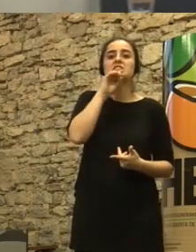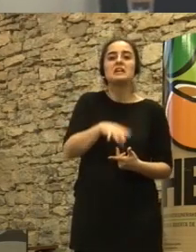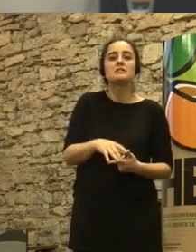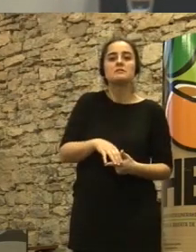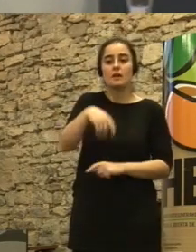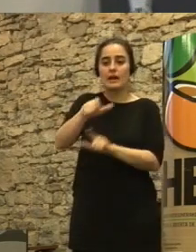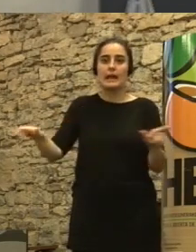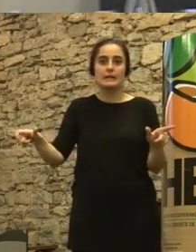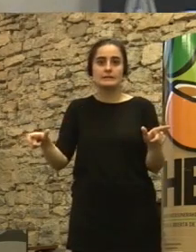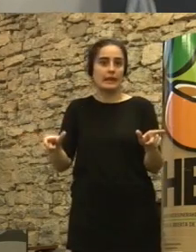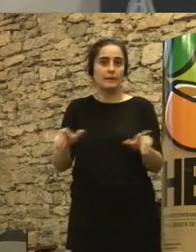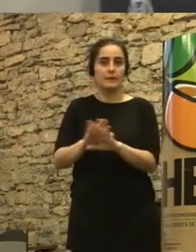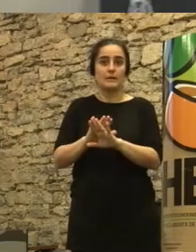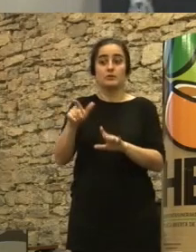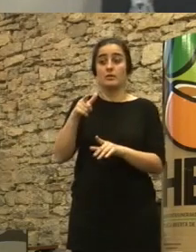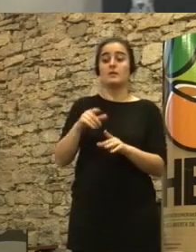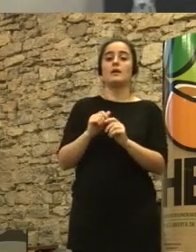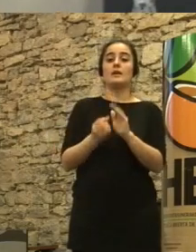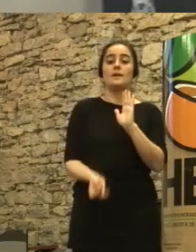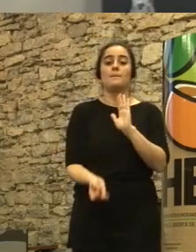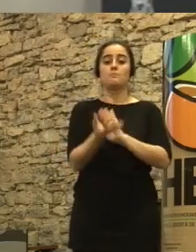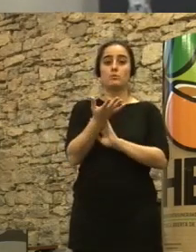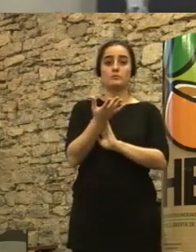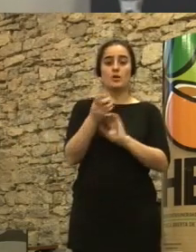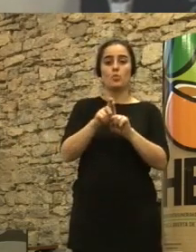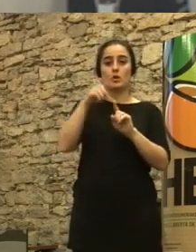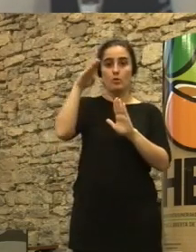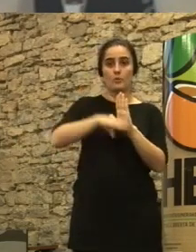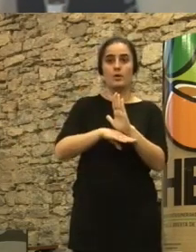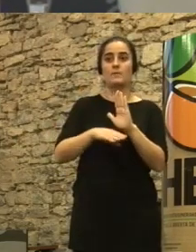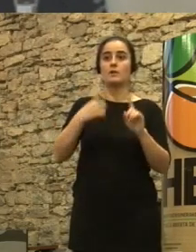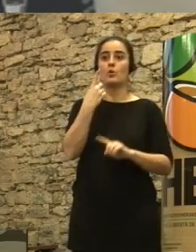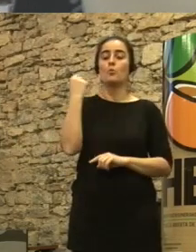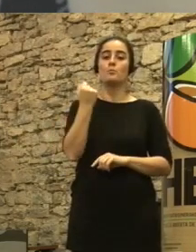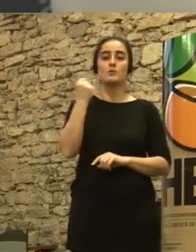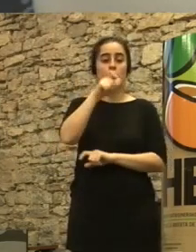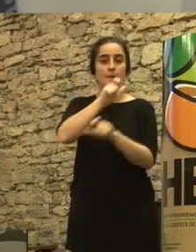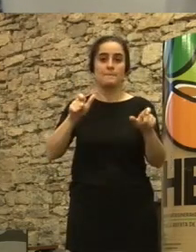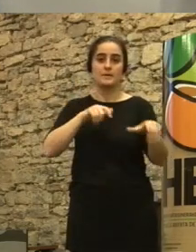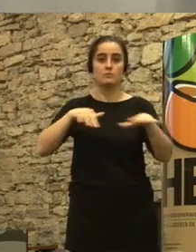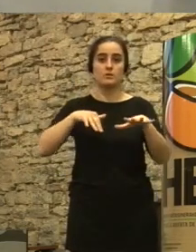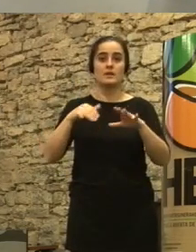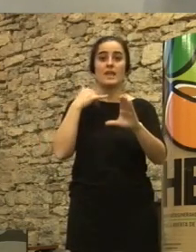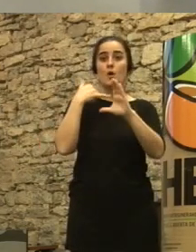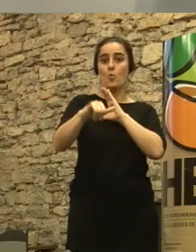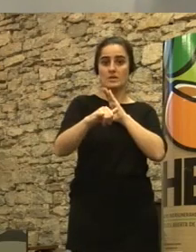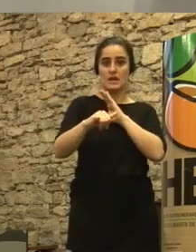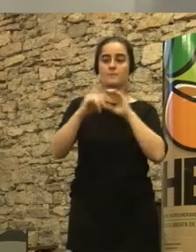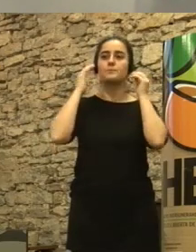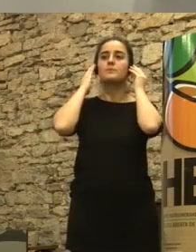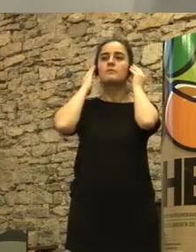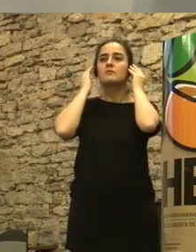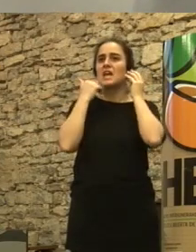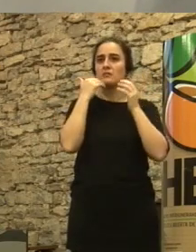gente de la calle? Entonces, crea un canal muy sencillo al que apuntarse, que ha llegado a movilizar hasta 1 millón de personas, que pasa por WhatsApp, es decir, un medio